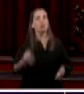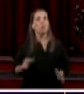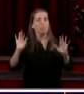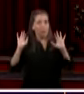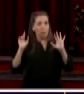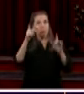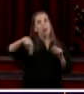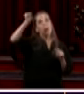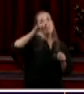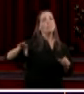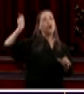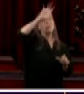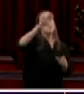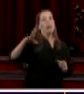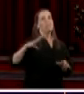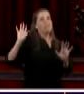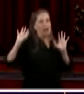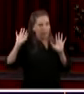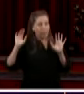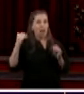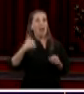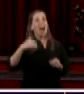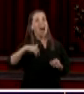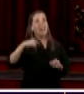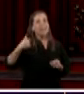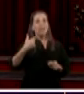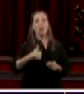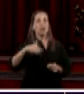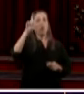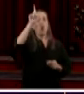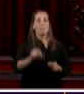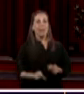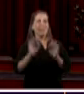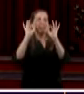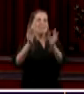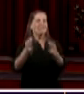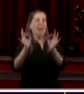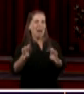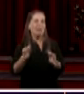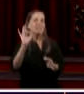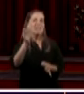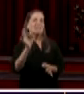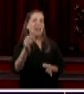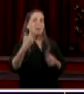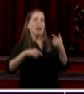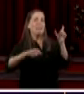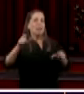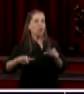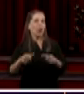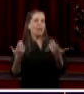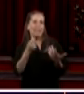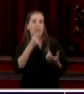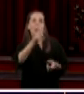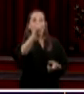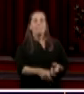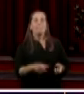más discursiva del del gabinete intentaba decir peleé monos ahora con todos O sea que el presidente les tire con todo